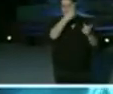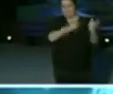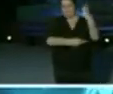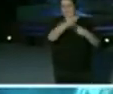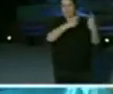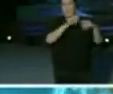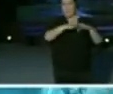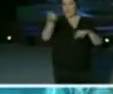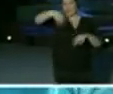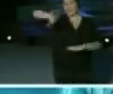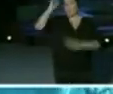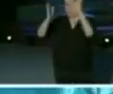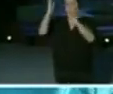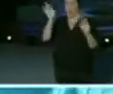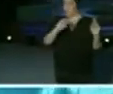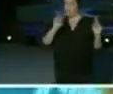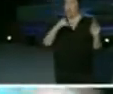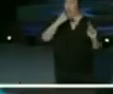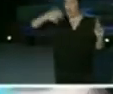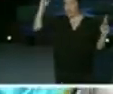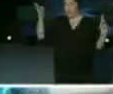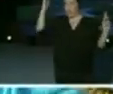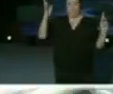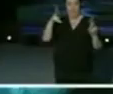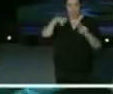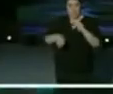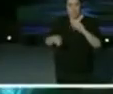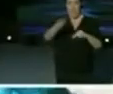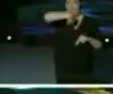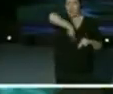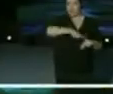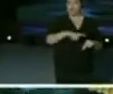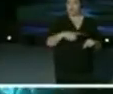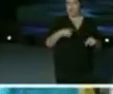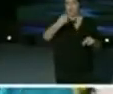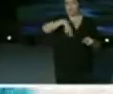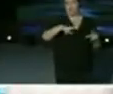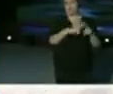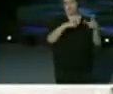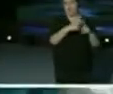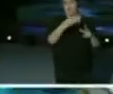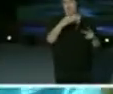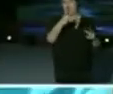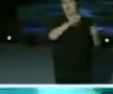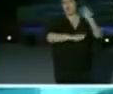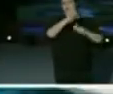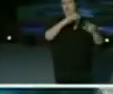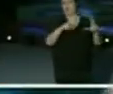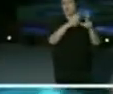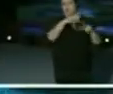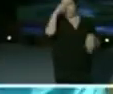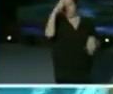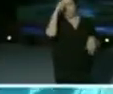sientan perjudicados ni tengan nada que les pueda afectar, Bambones, como fin social, como asociación cultural, quiere expresarles,